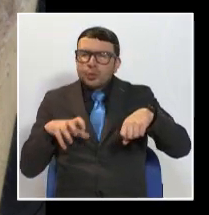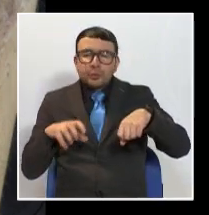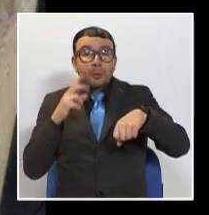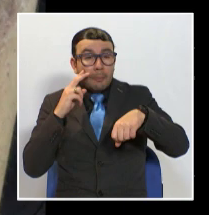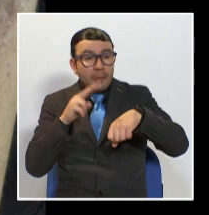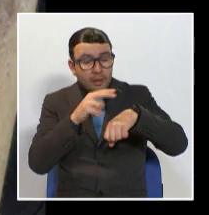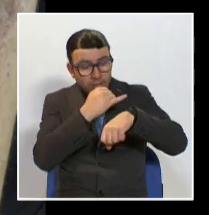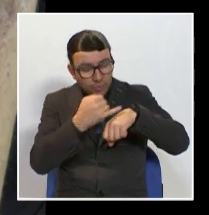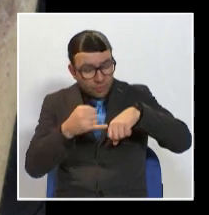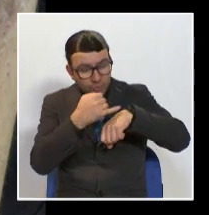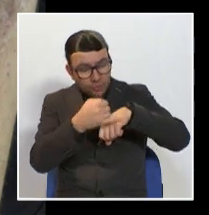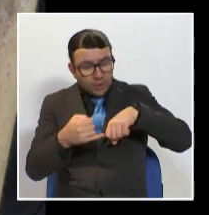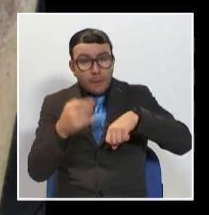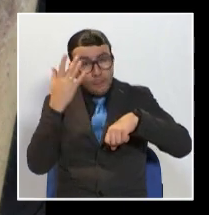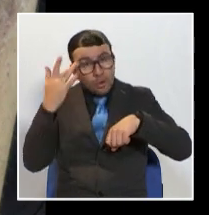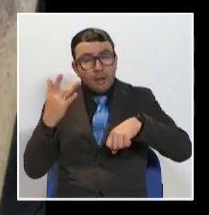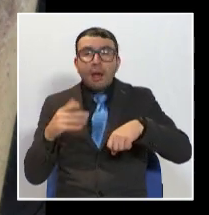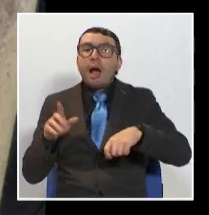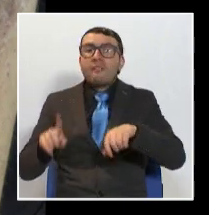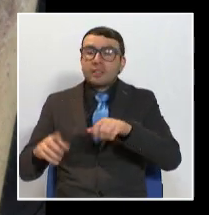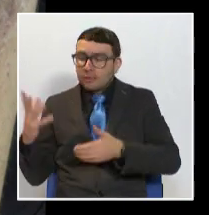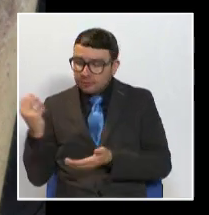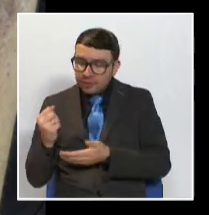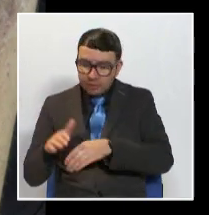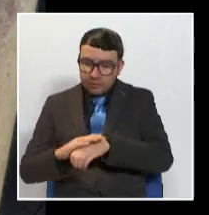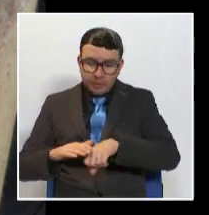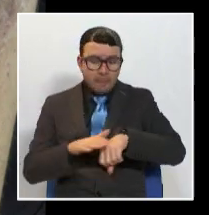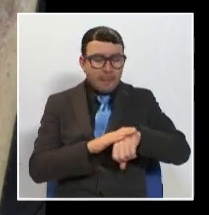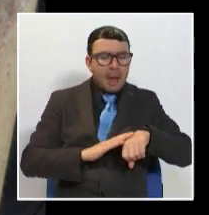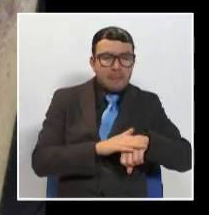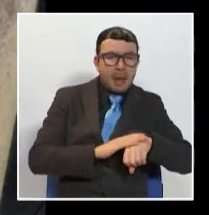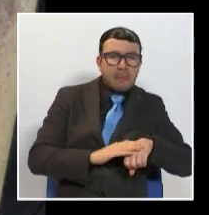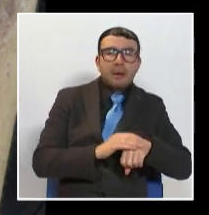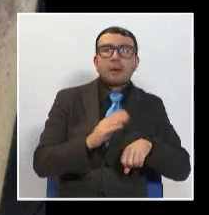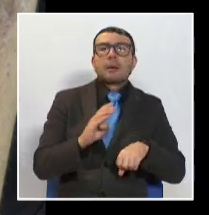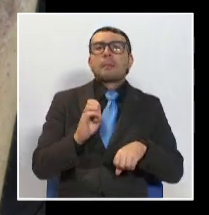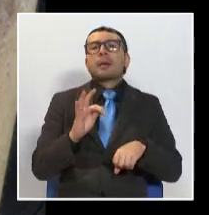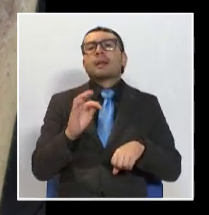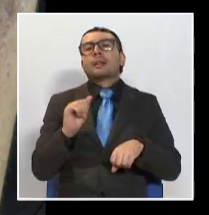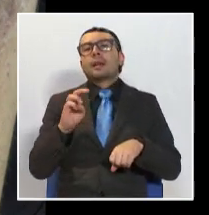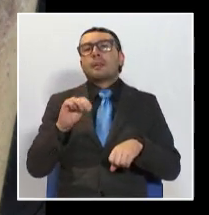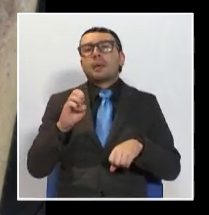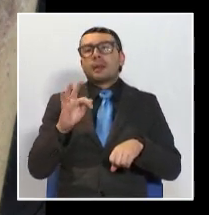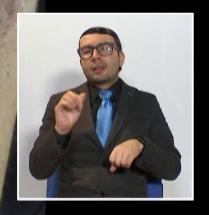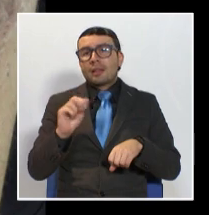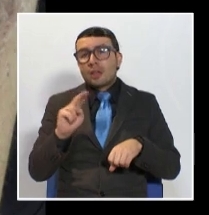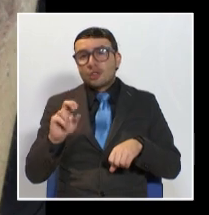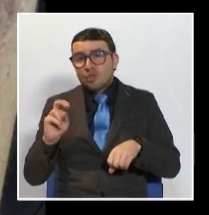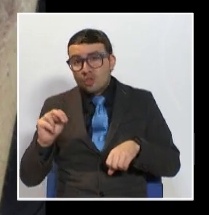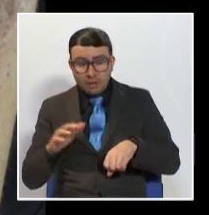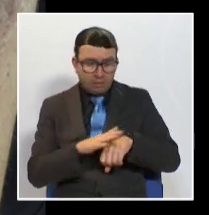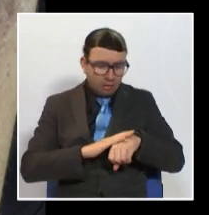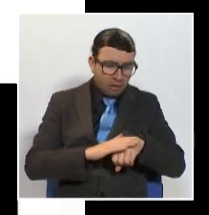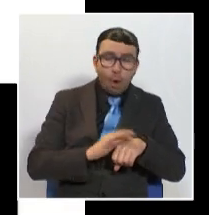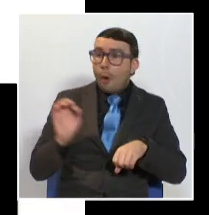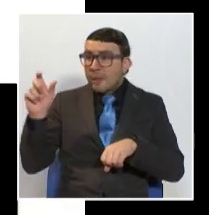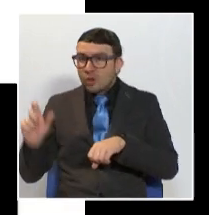por aplicación tópica de esteroides, ejemplo, betametazonas, que producen las complicaciones. Y el lado derecho, un paciente con rascado